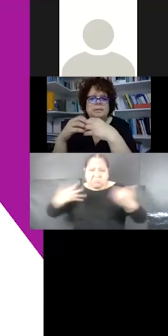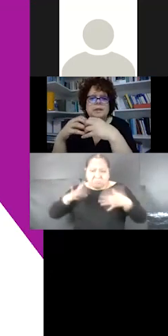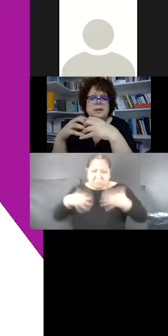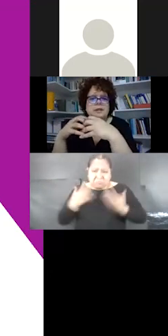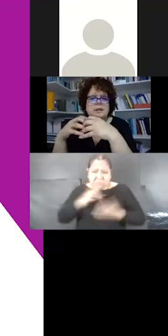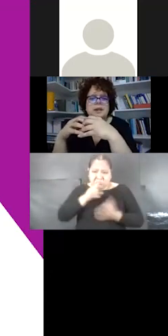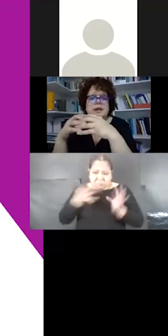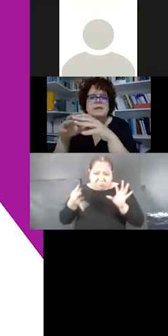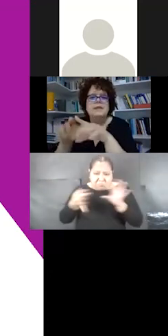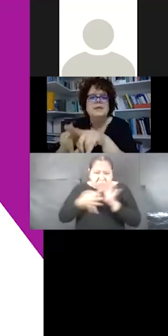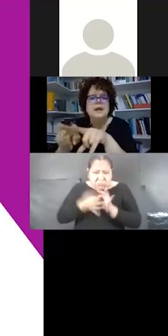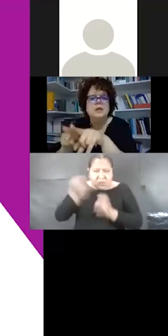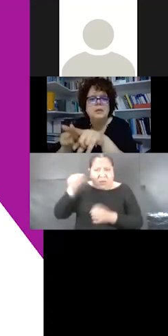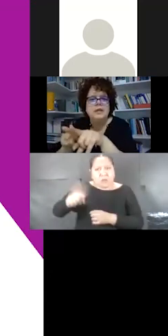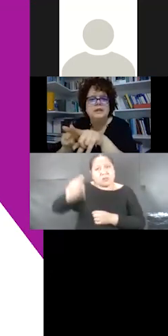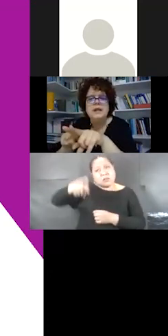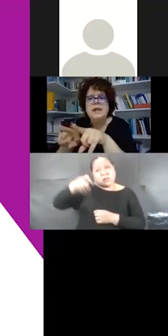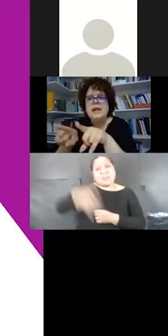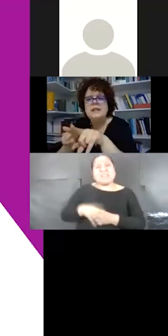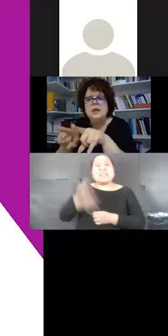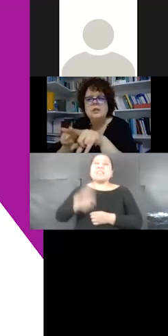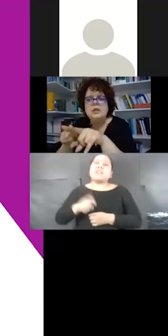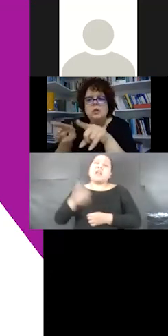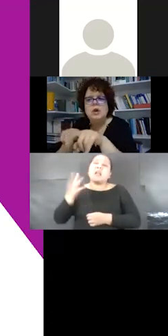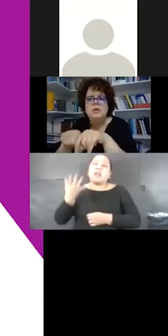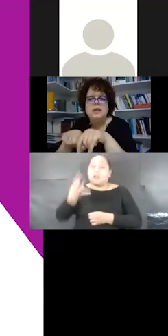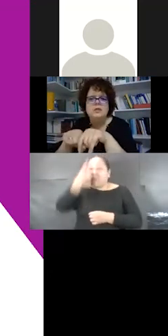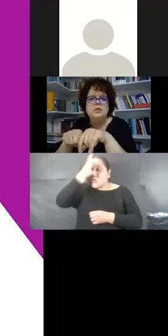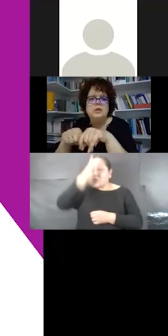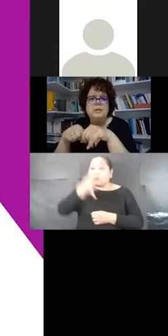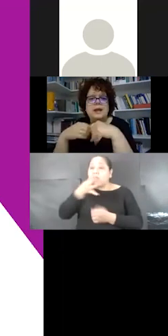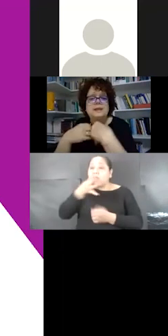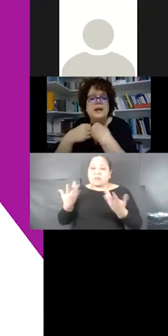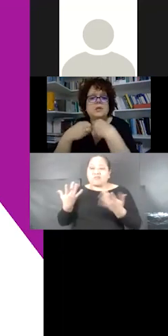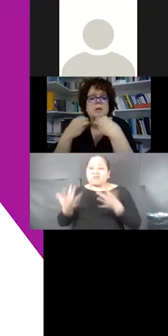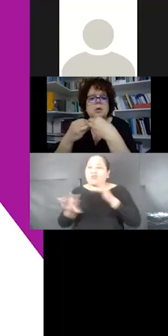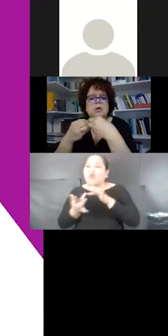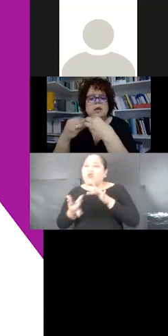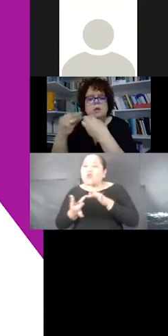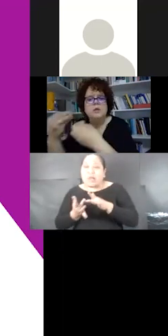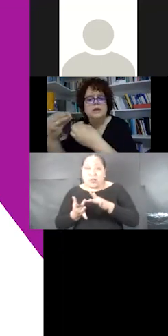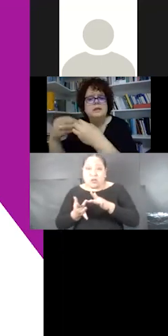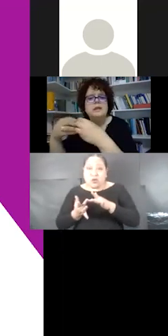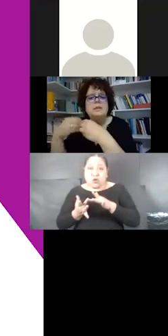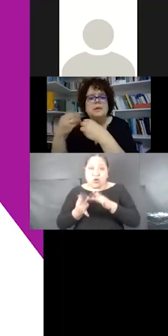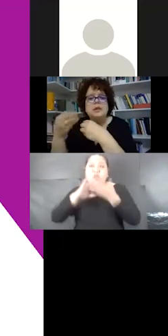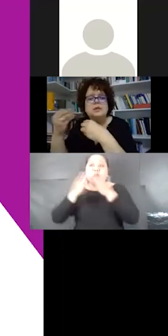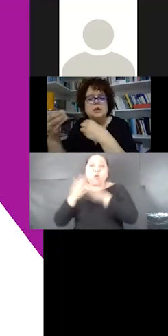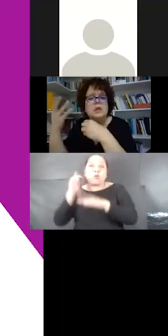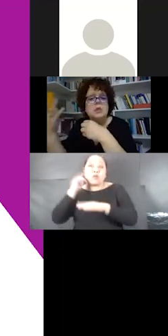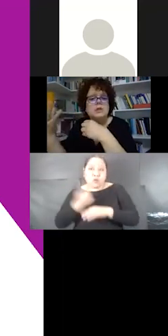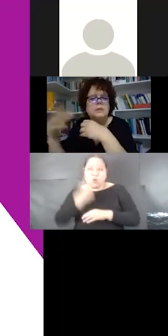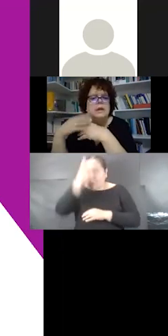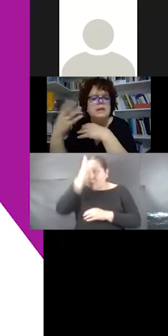necesita que los padres estén en contacto con la comunidad sorda para que tengan un apoyo de la comunidad y de personas